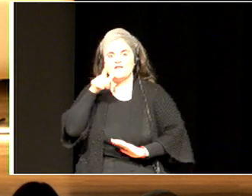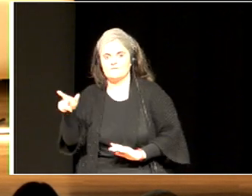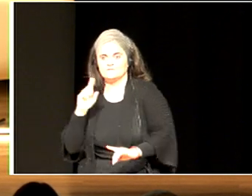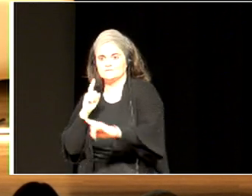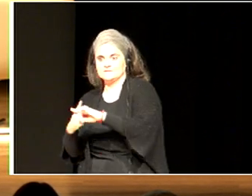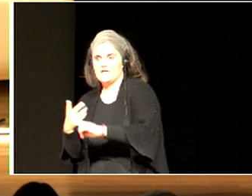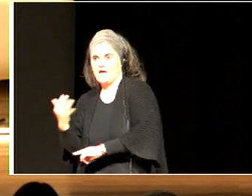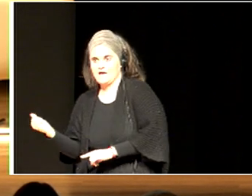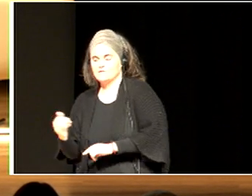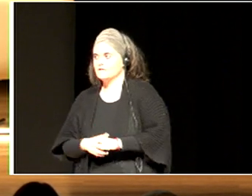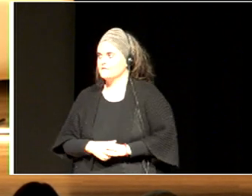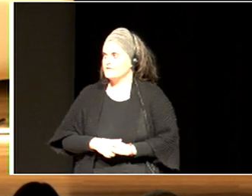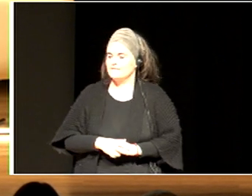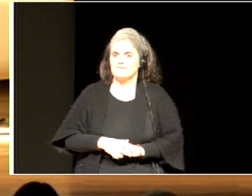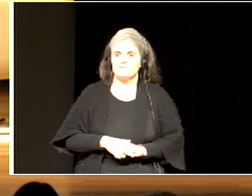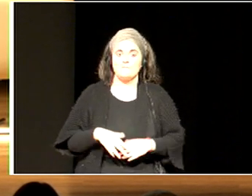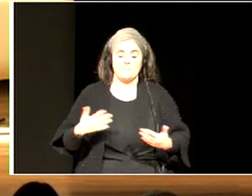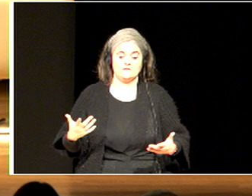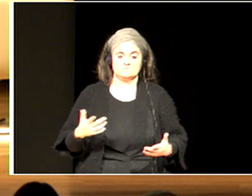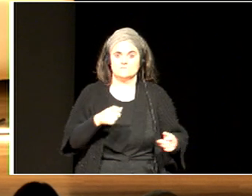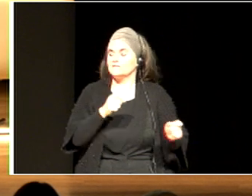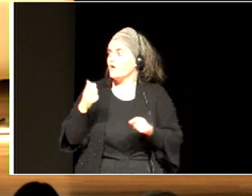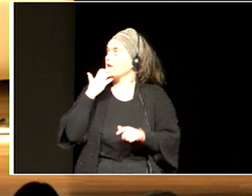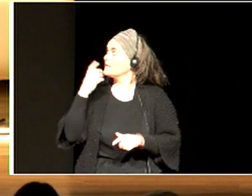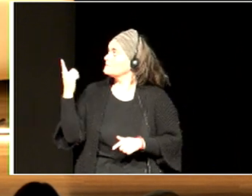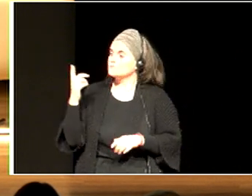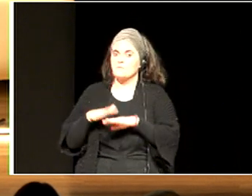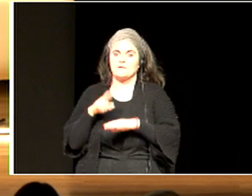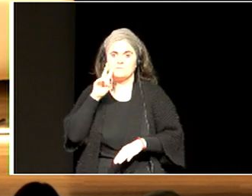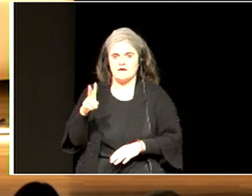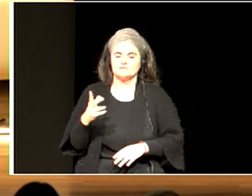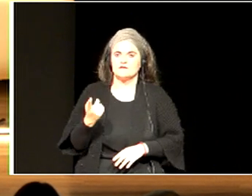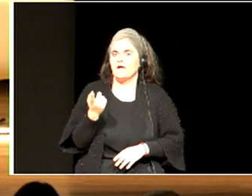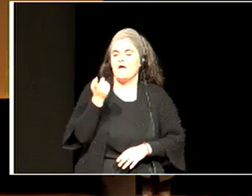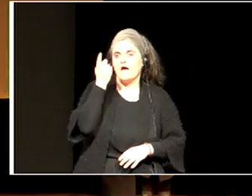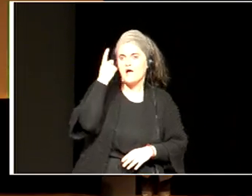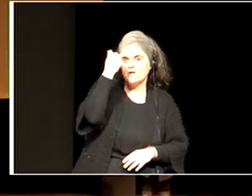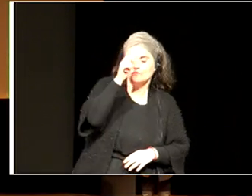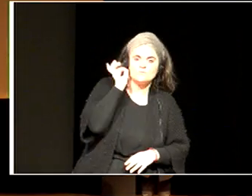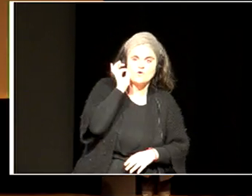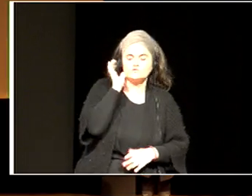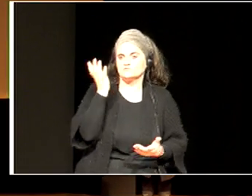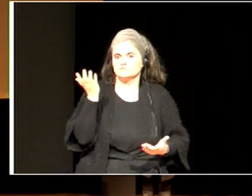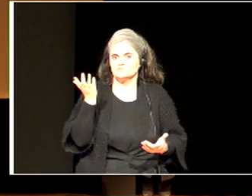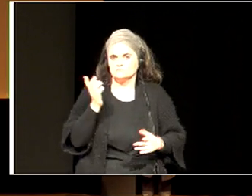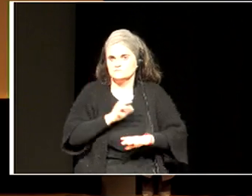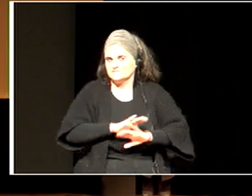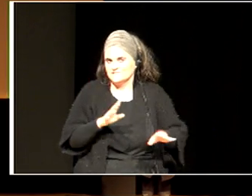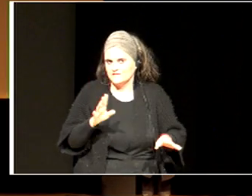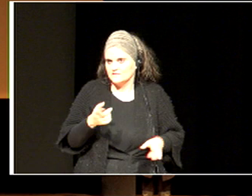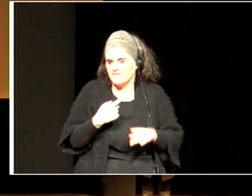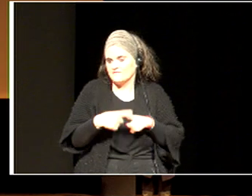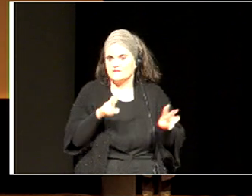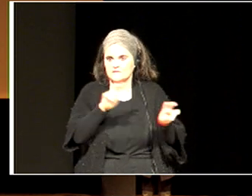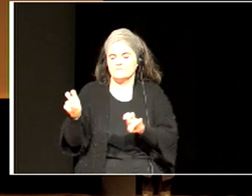traigo ejemplos que no tienen nada que ver con los niños las niñas los alumnos y las alumnas para que nadie me dijera eso y luego cada cual pensará